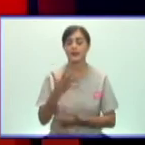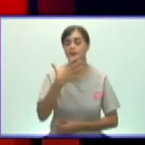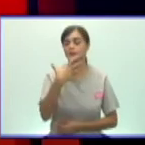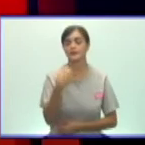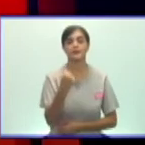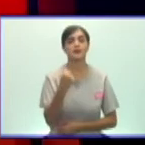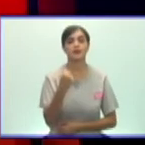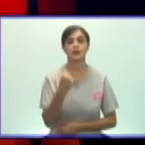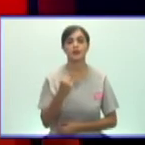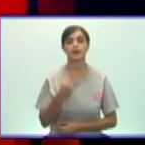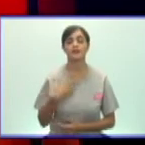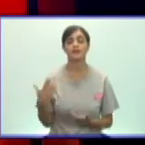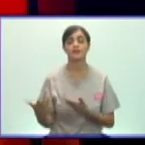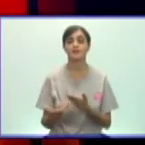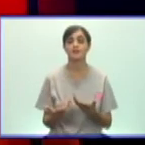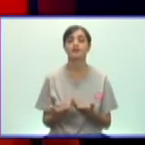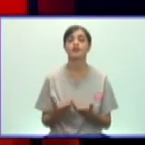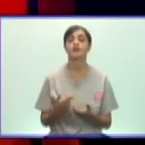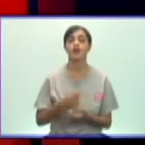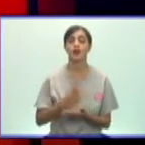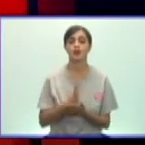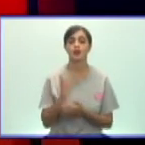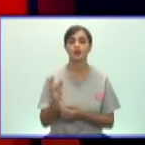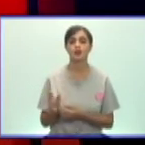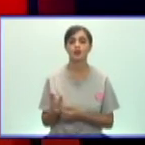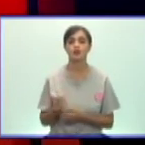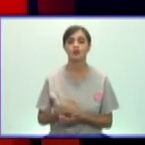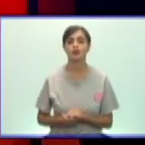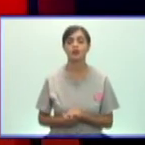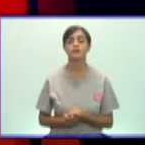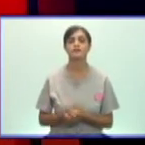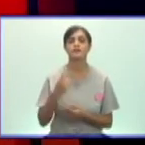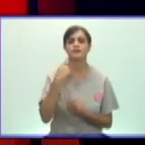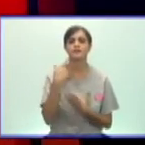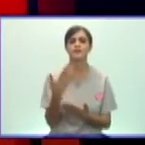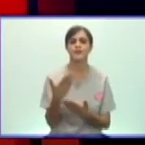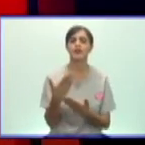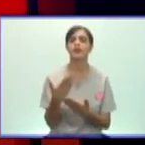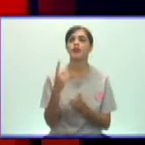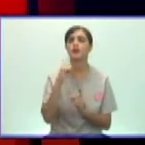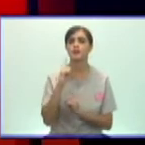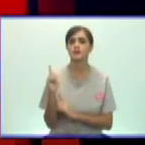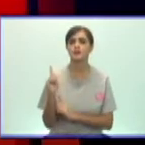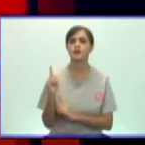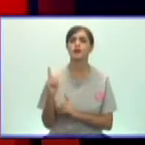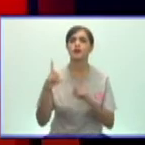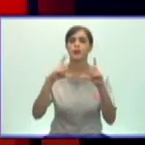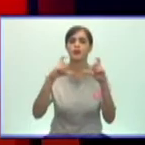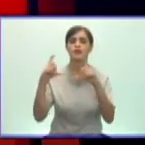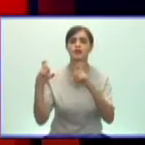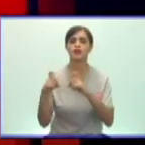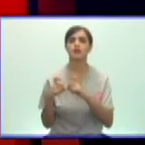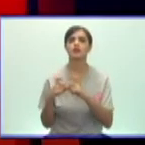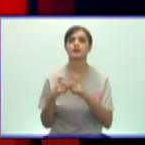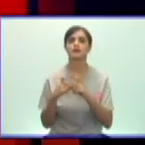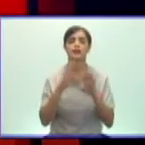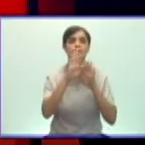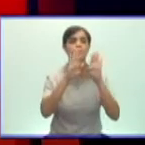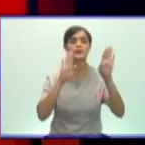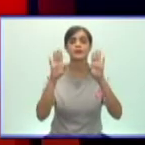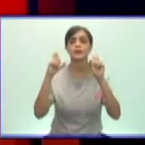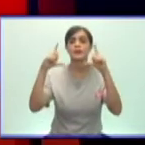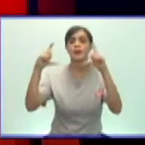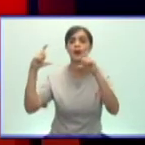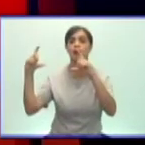propósito un poco que ejemplificarle a través de imágenes, sonidos y movimientos algunas escenas de la historia contemporánea.